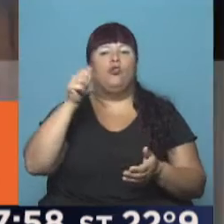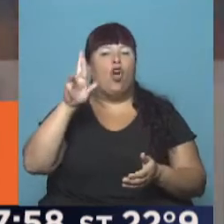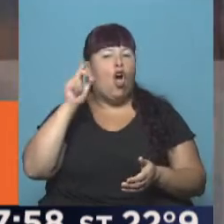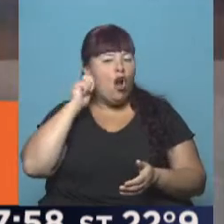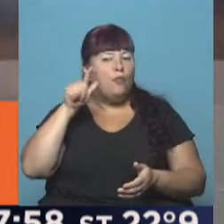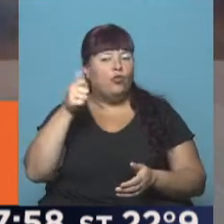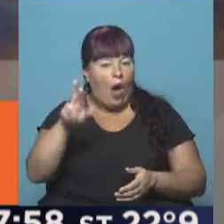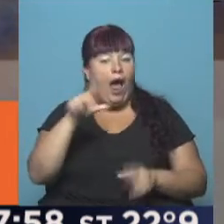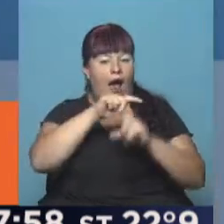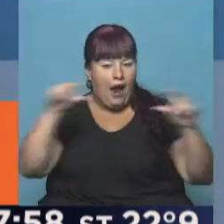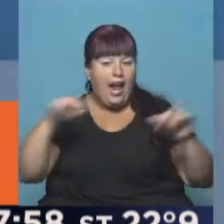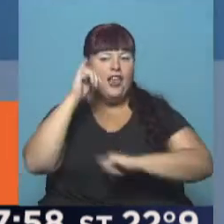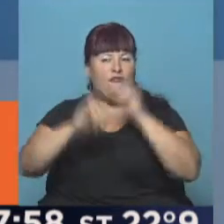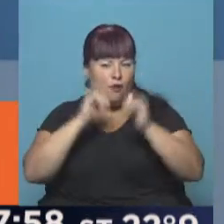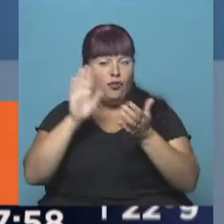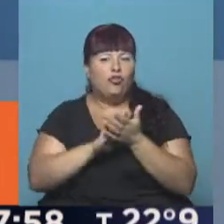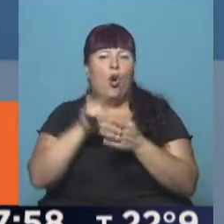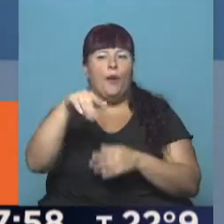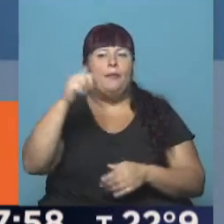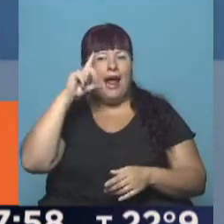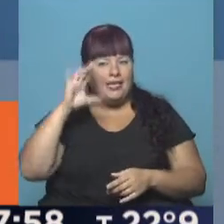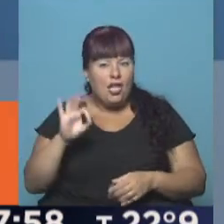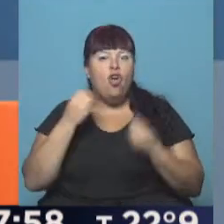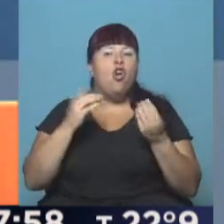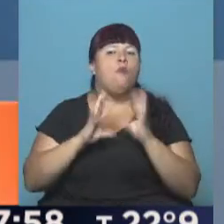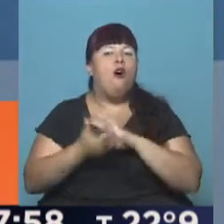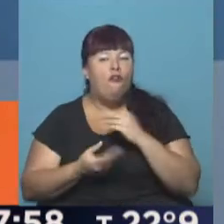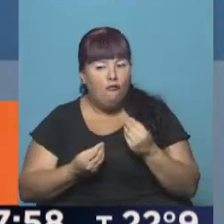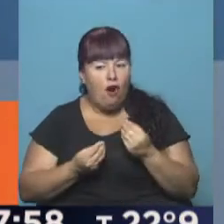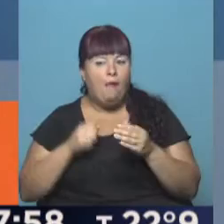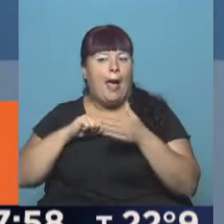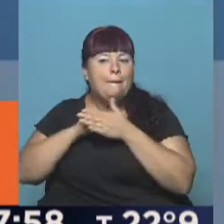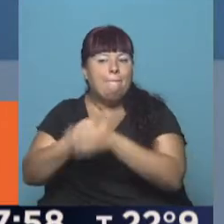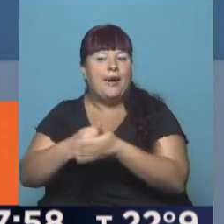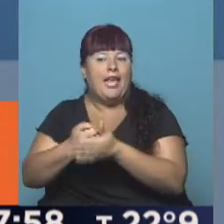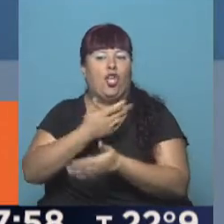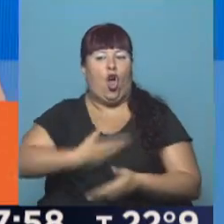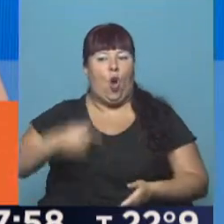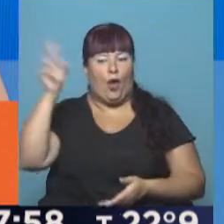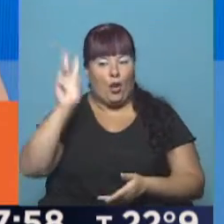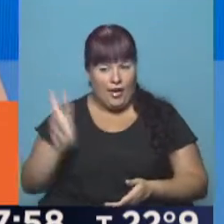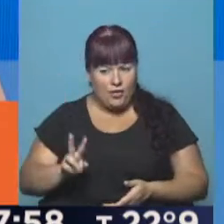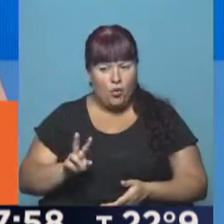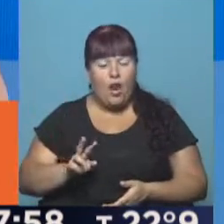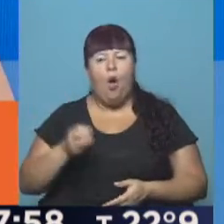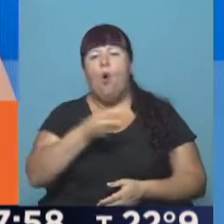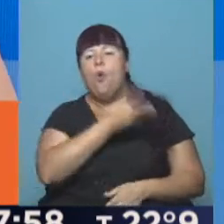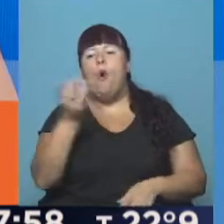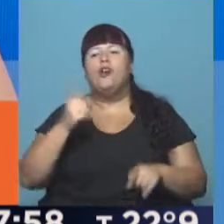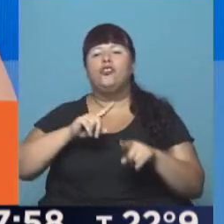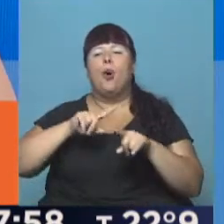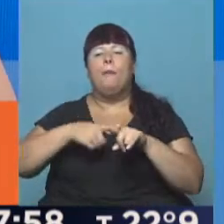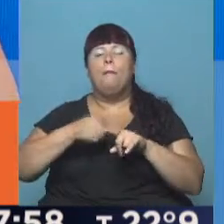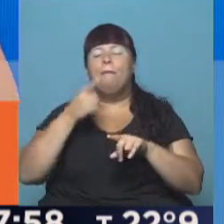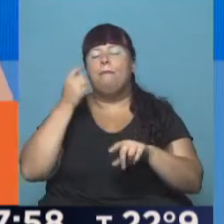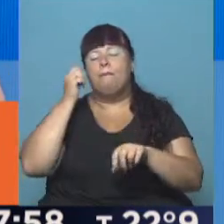amnistía.org.ar. Ahí va a encontrar información sobre el caso de Marcelo y qué hacer para presionar al gobierno de Venezuela. ¿Cuántos presos políticos